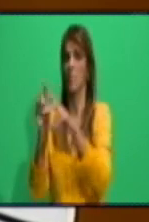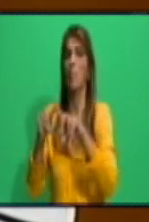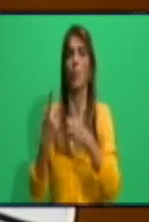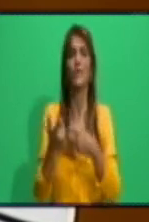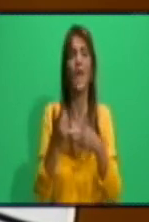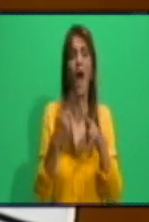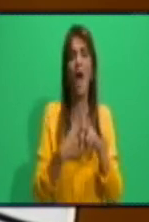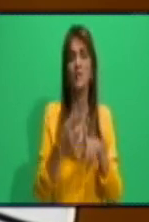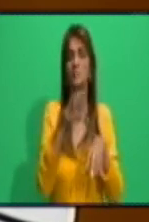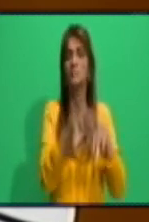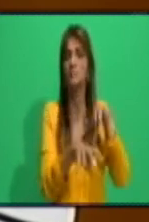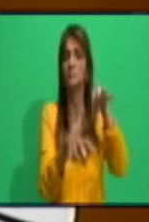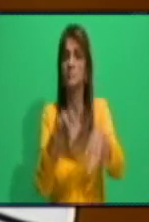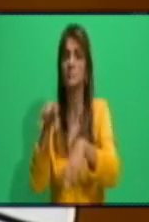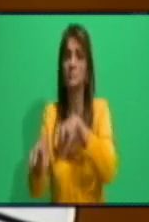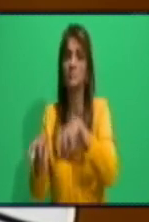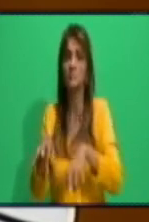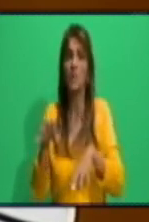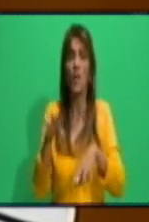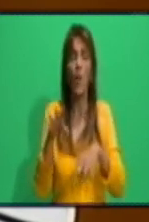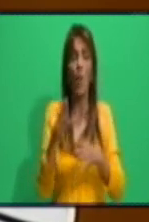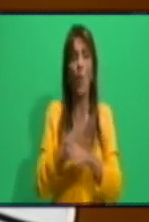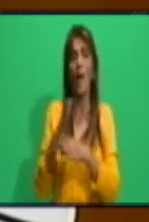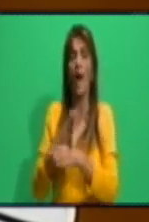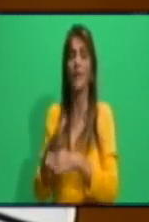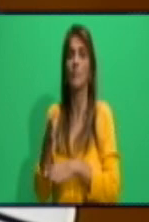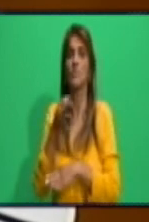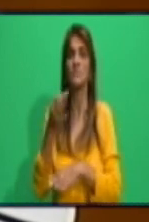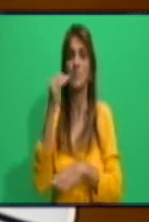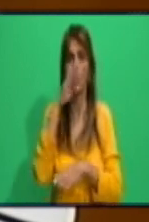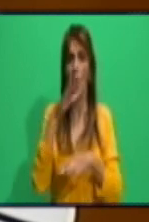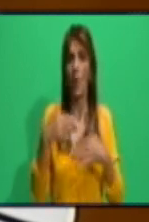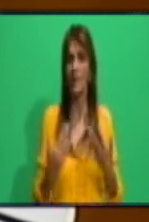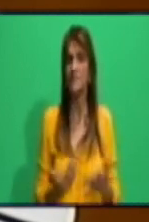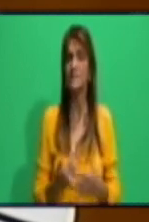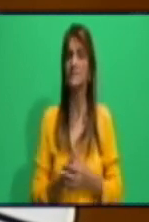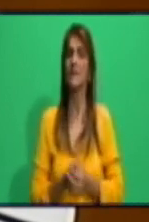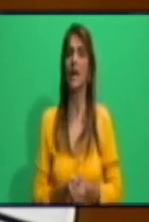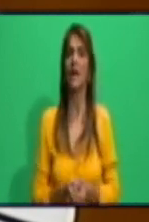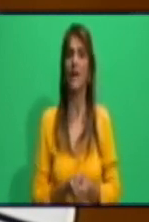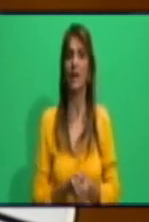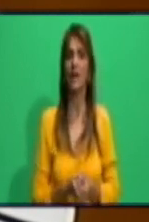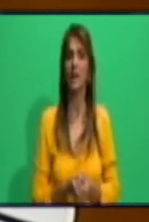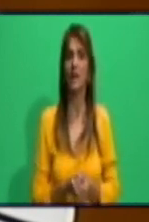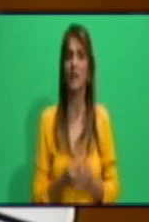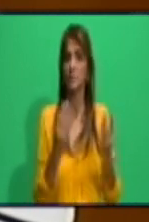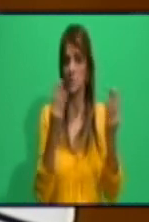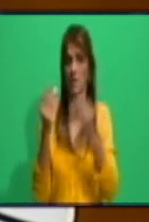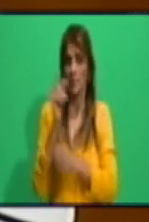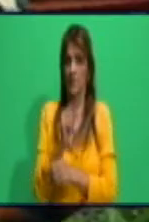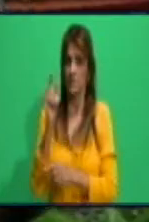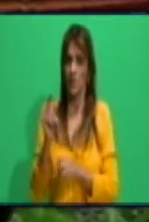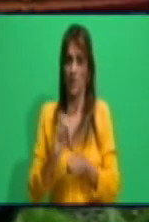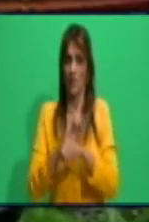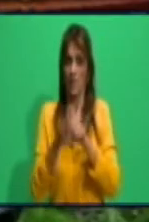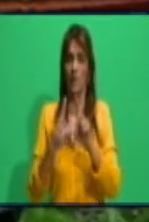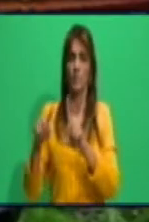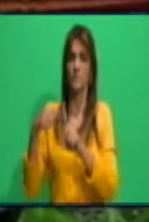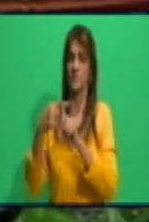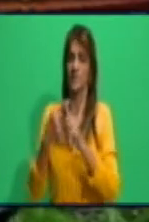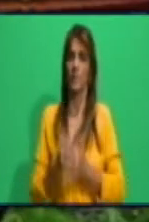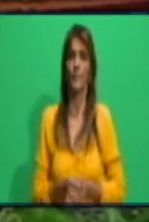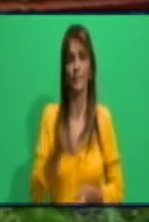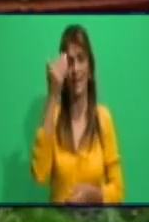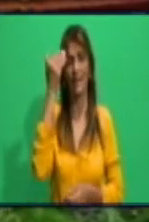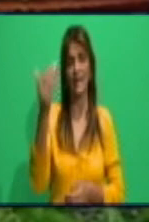de la enfermedad y es posible que esa sea una de las medidas que haya que aplicar en un momento determinado. Gracias, Rommel. Vamos